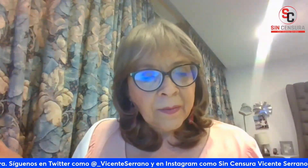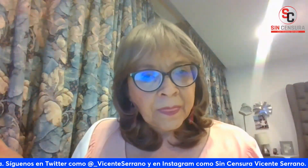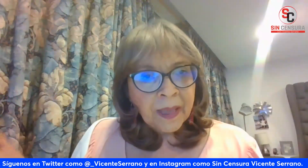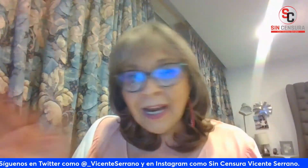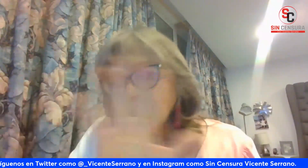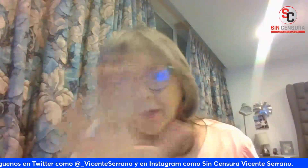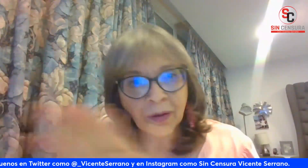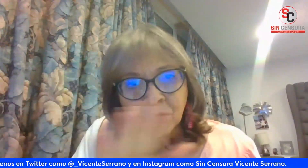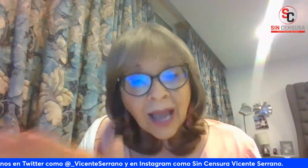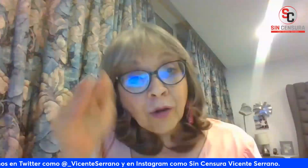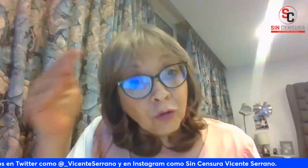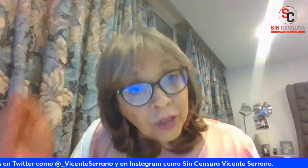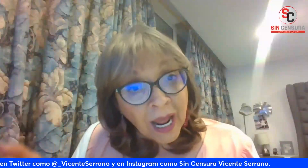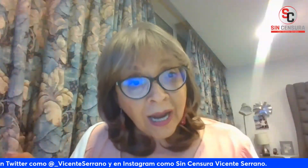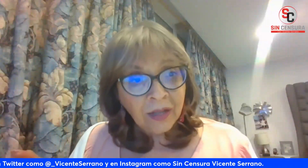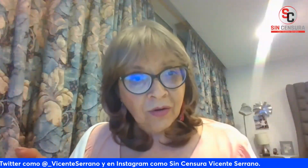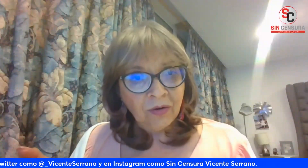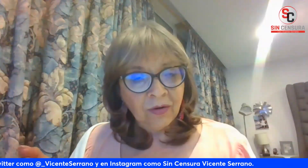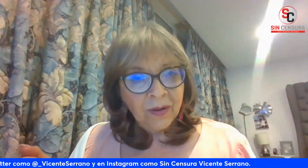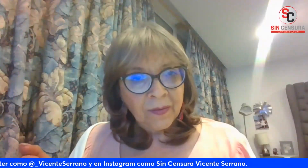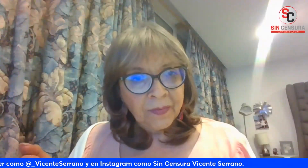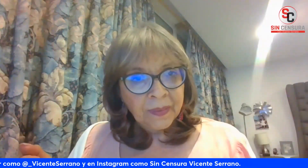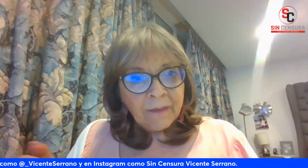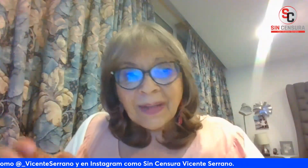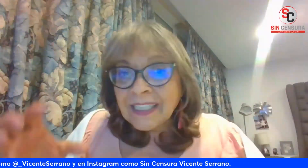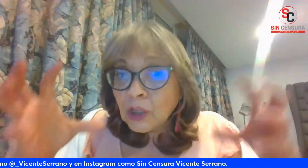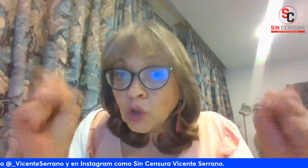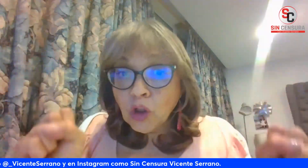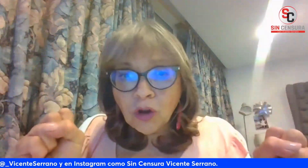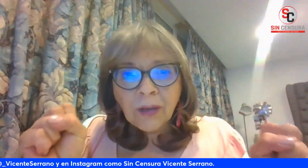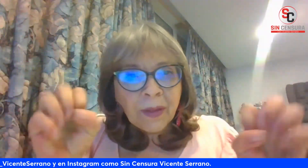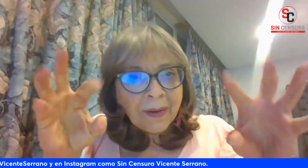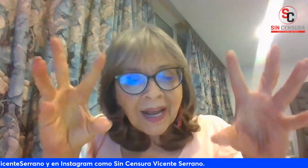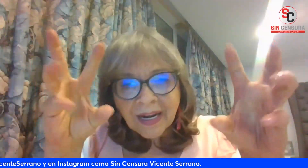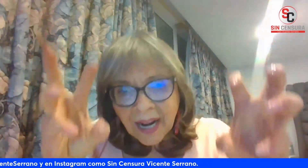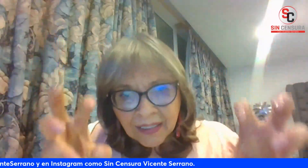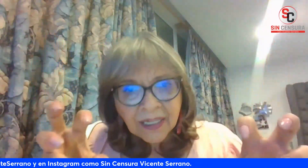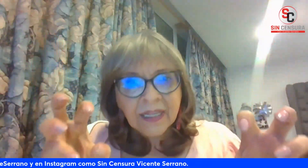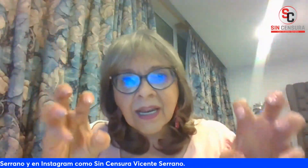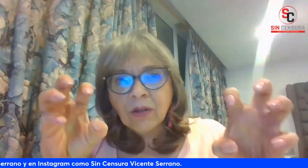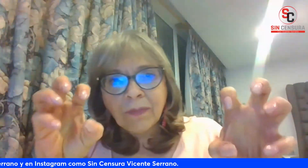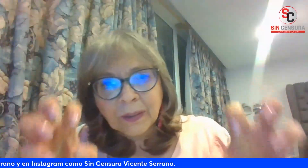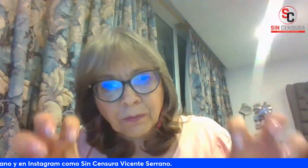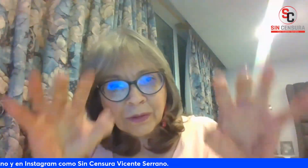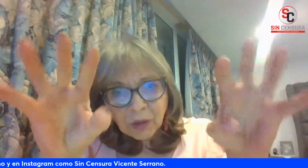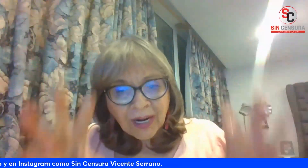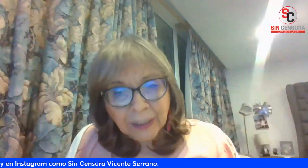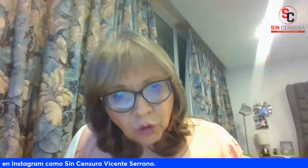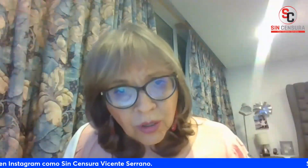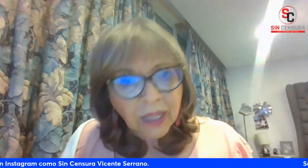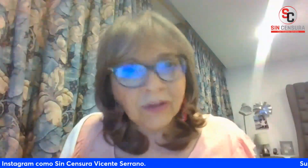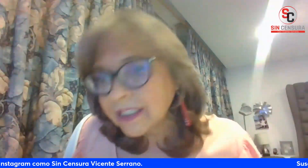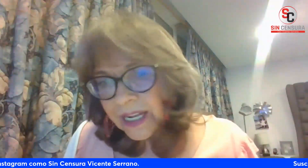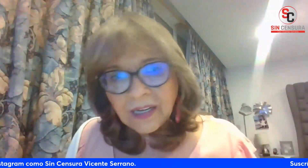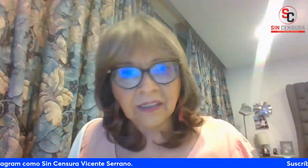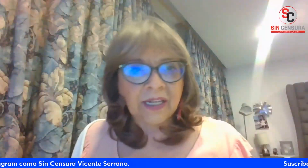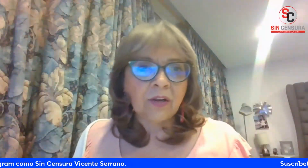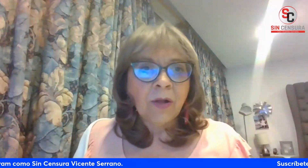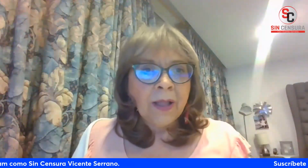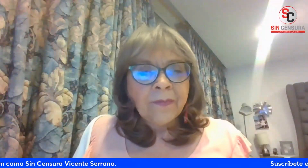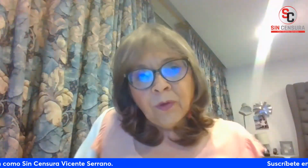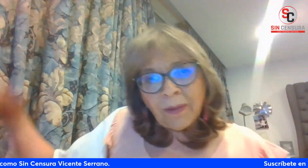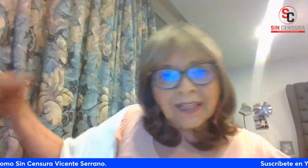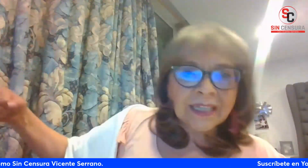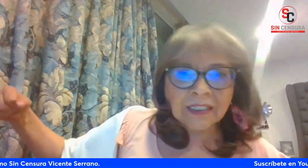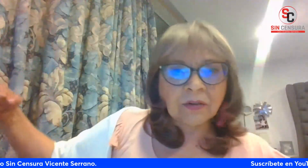¿verdad? Él no se va a al contrario, va a hacer todo lo que pueda para agarrarse el dinero del presupuesto y con las uñas, lo que sea